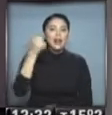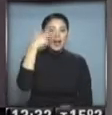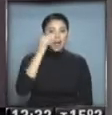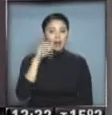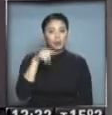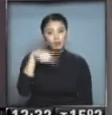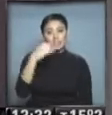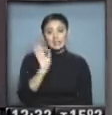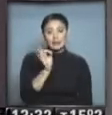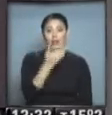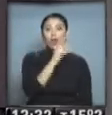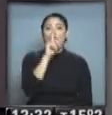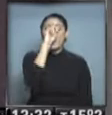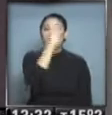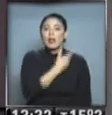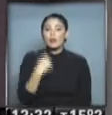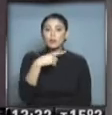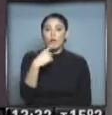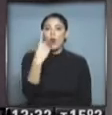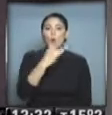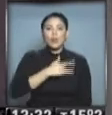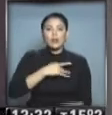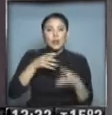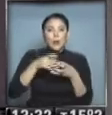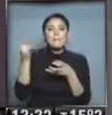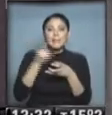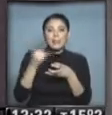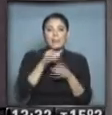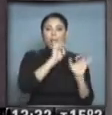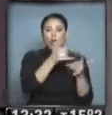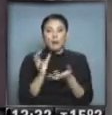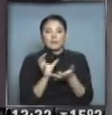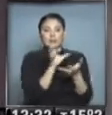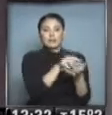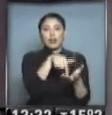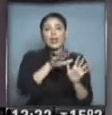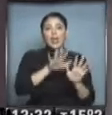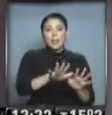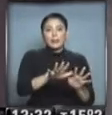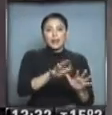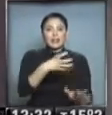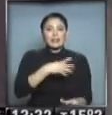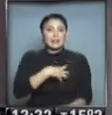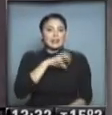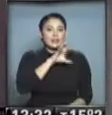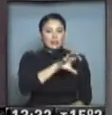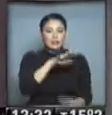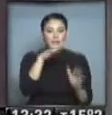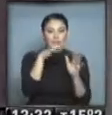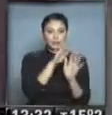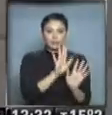público se le colocó un corazón artificial a un adolescente que le va a poder permitir esperar un trasplante finalmente en su